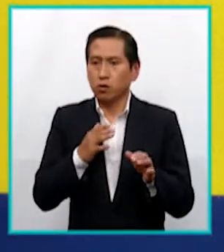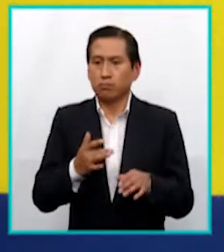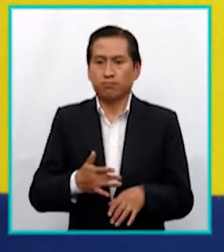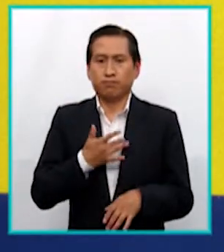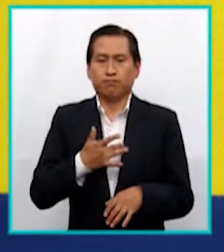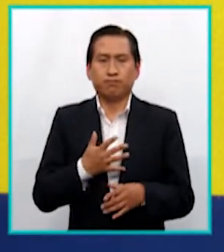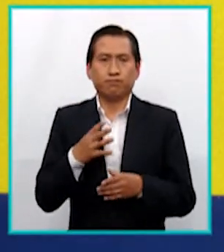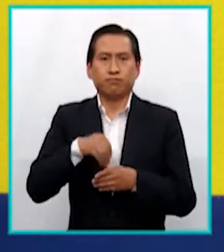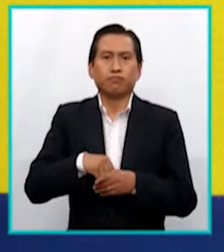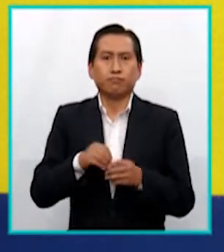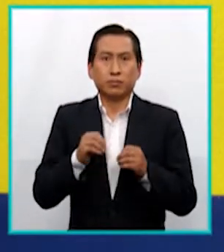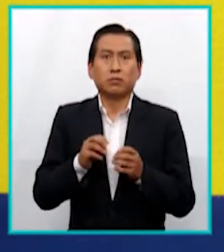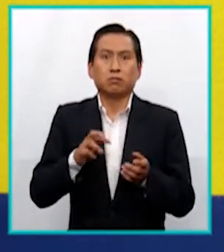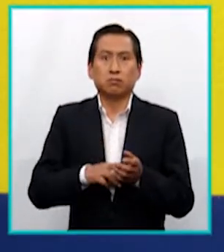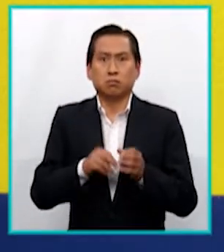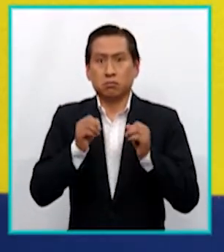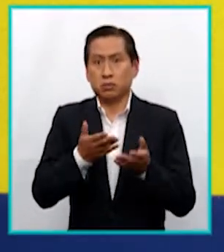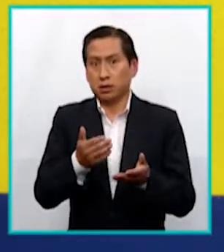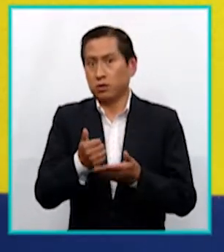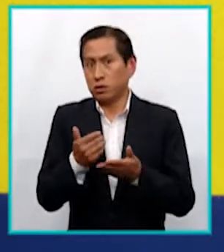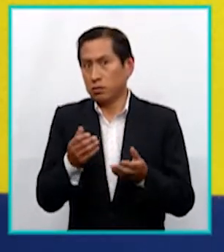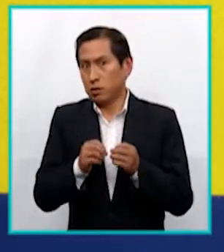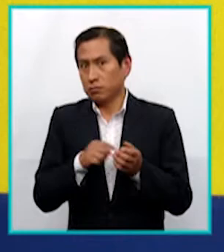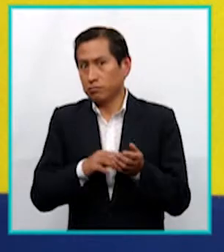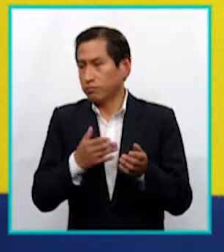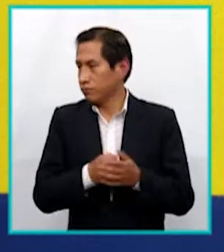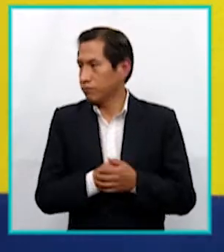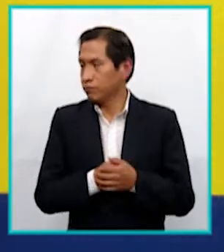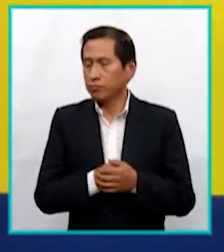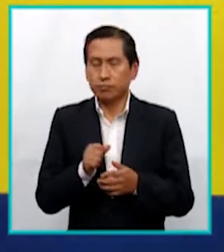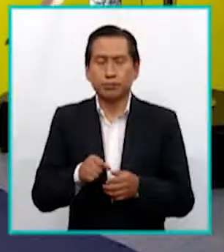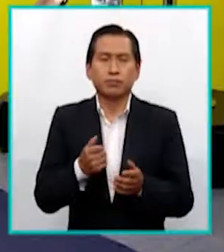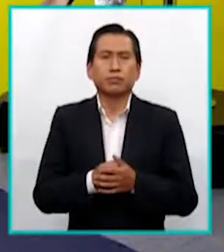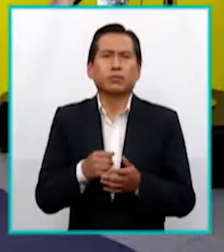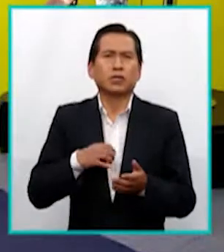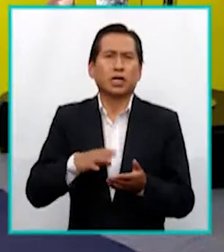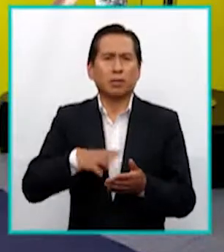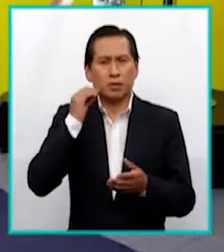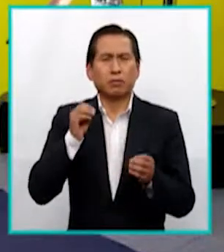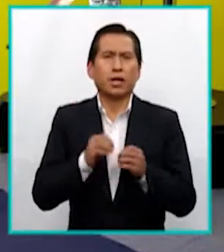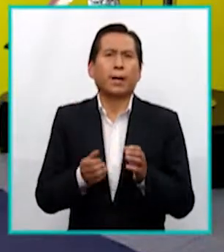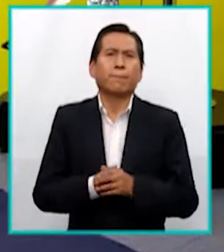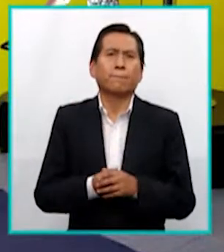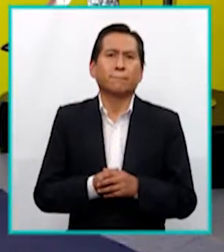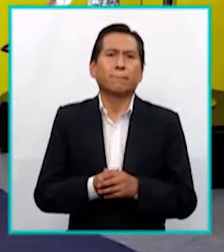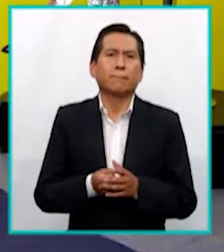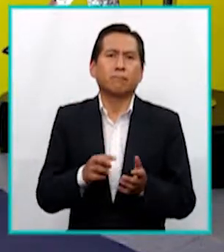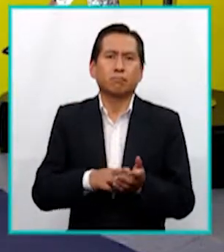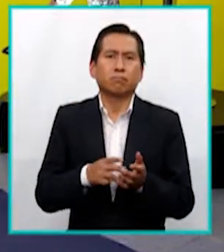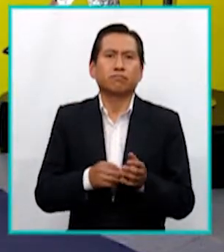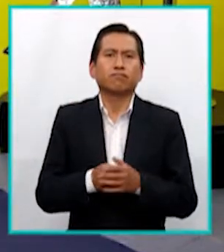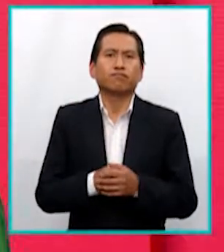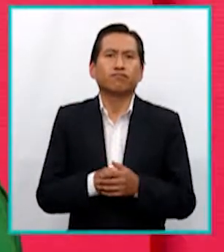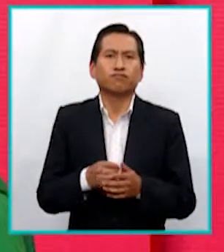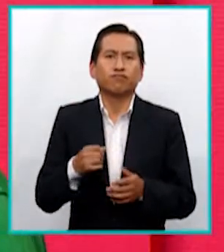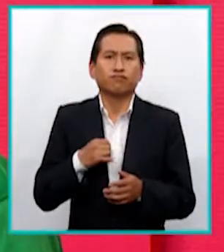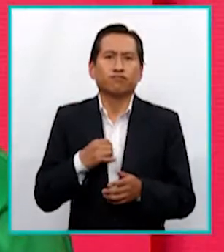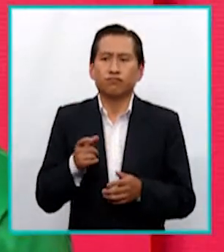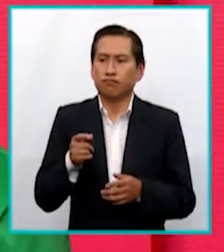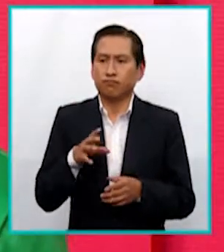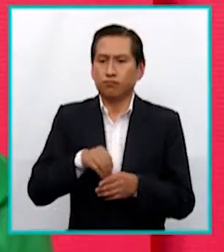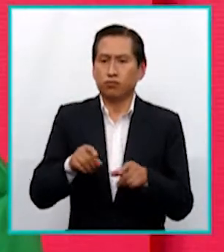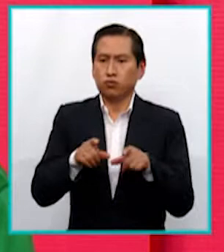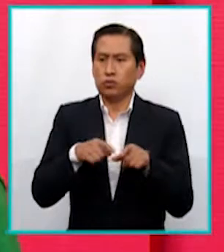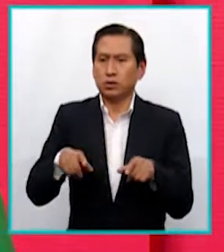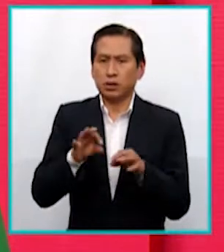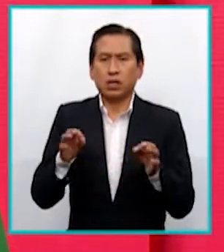marcó. Y a ver, ¿nos puedes ayudar con ese recuerdo? La primera canción que aprendí, así, porque yo no estaba en conservatorio, nada, entonces